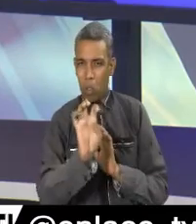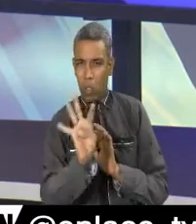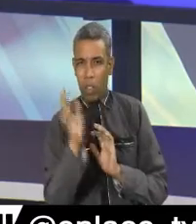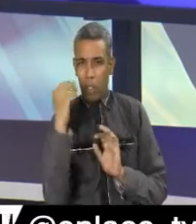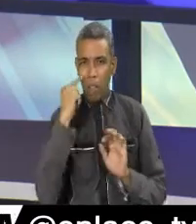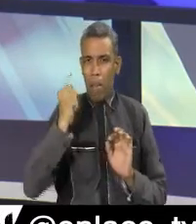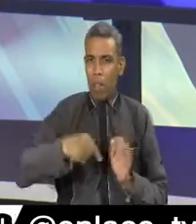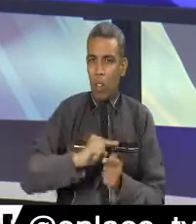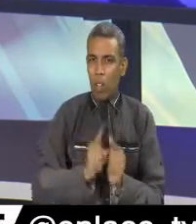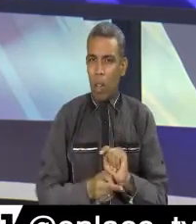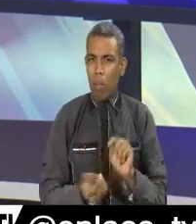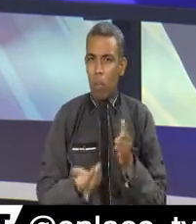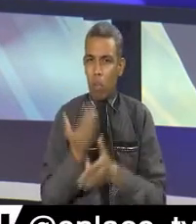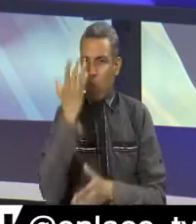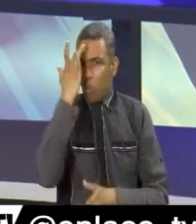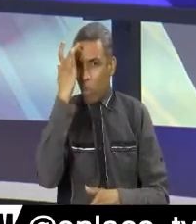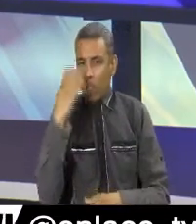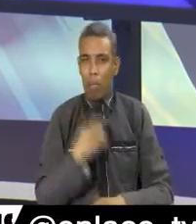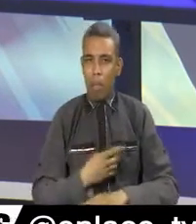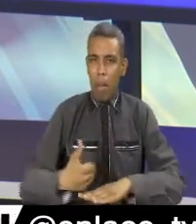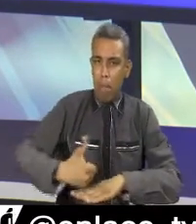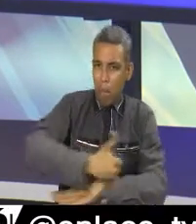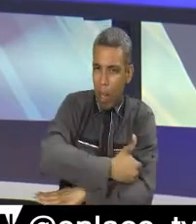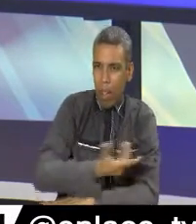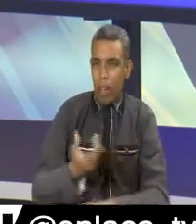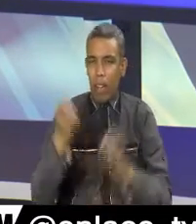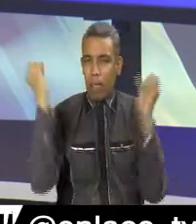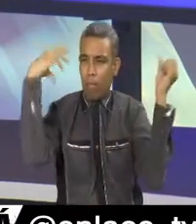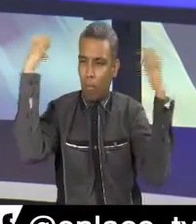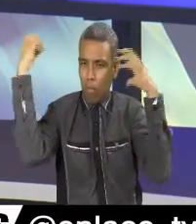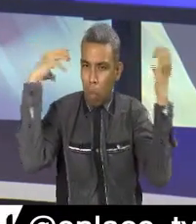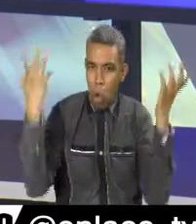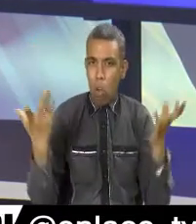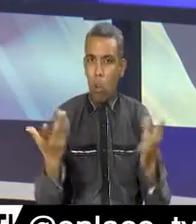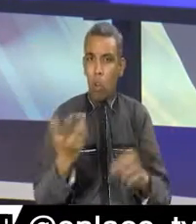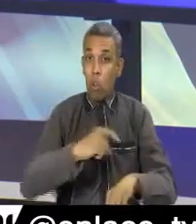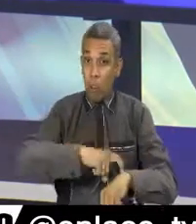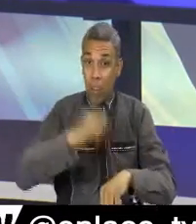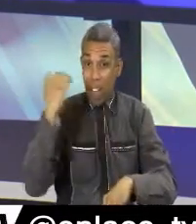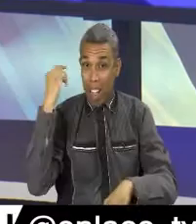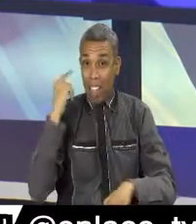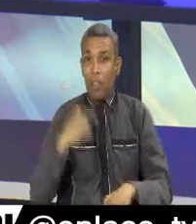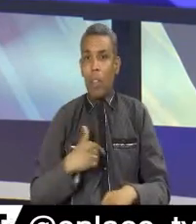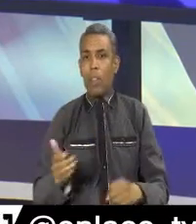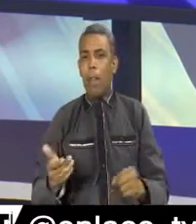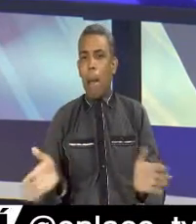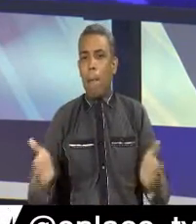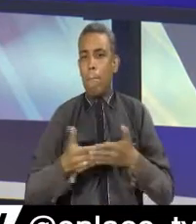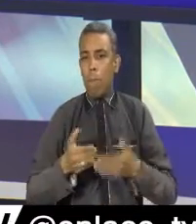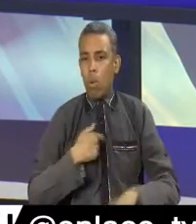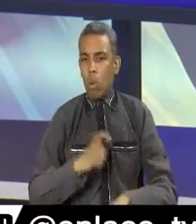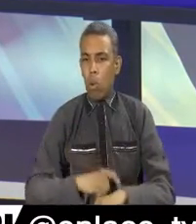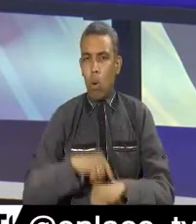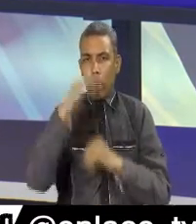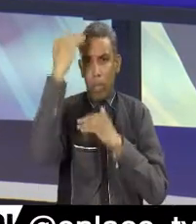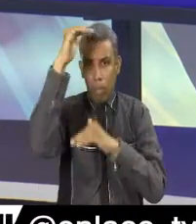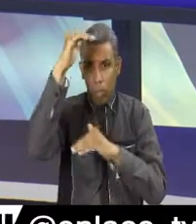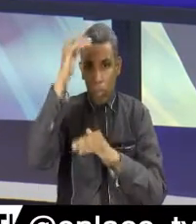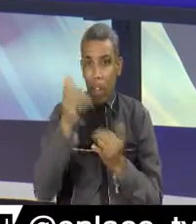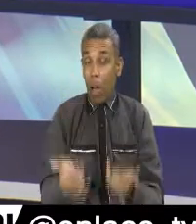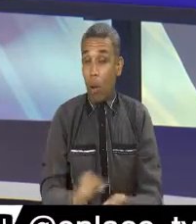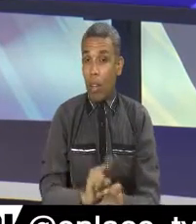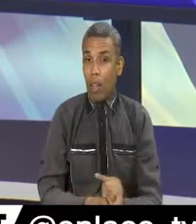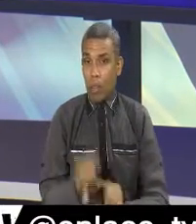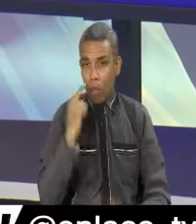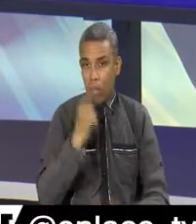nuevos horarios para el funcionamiento de clubes nocturnos, bares y discotecas. Lo cierto es que la rumba ahora estará permitida hasta las